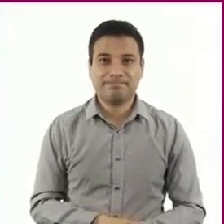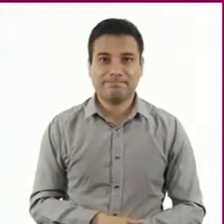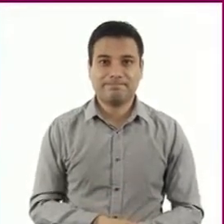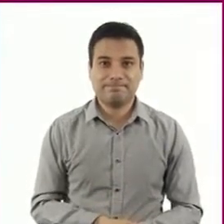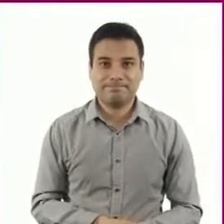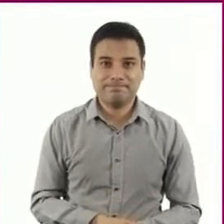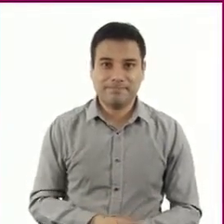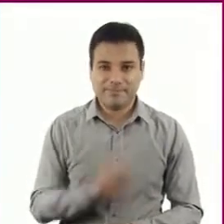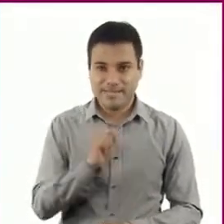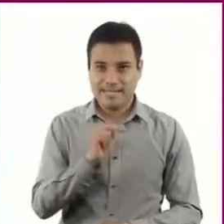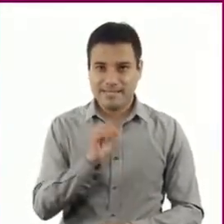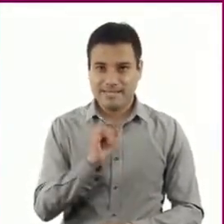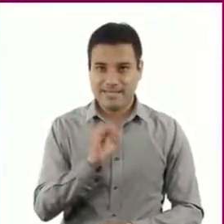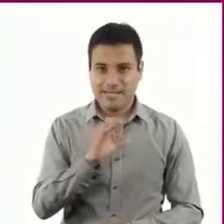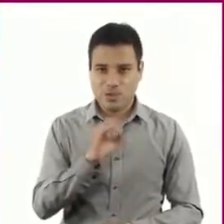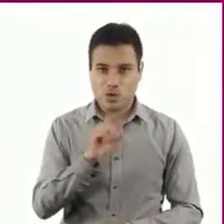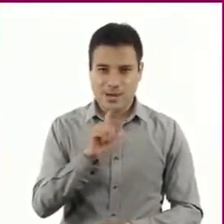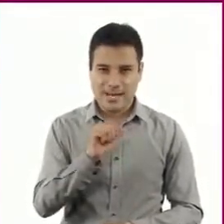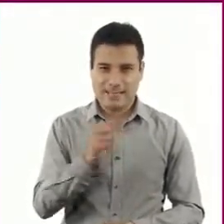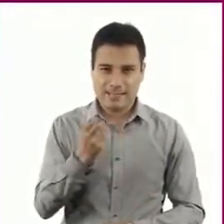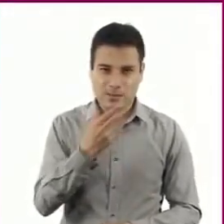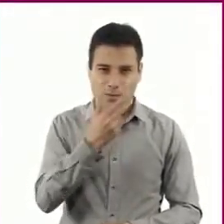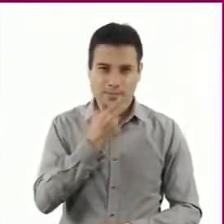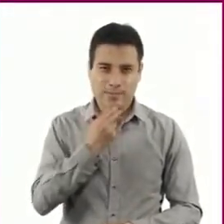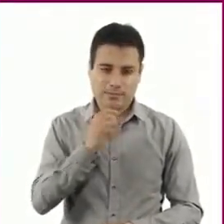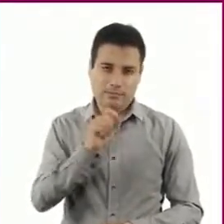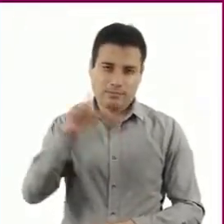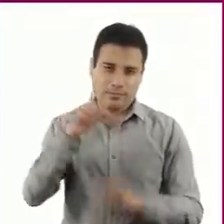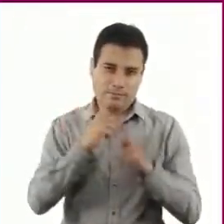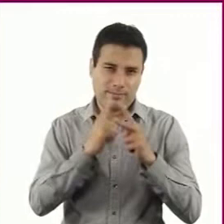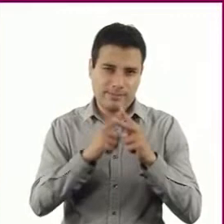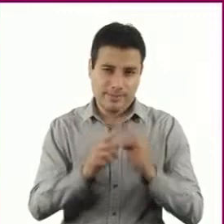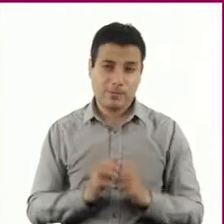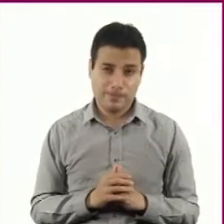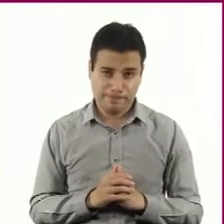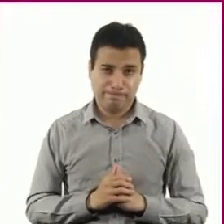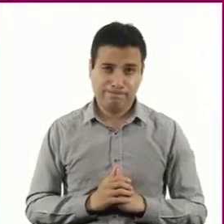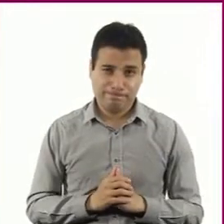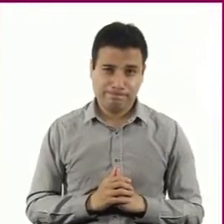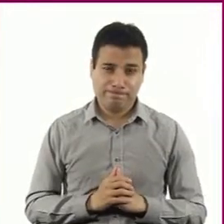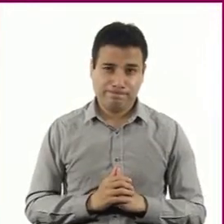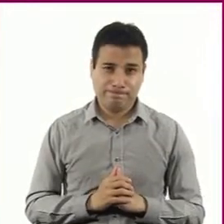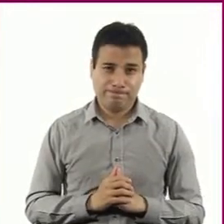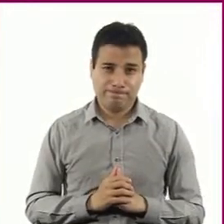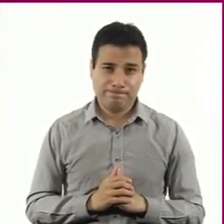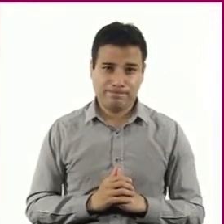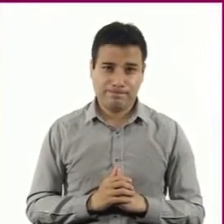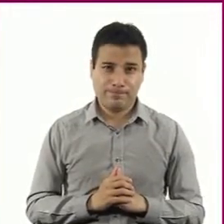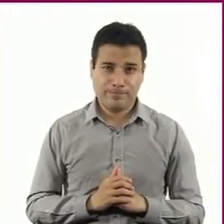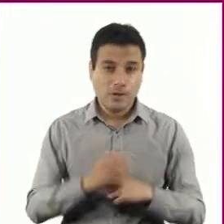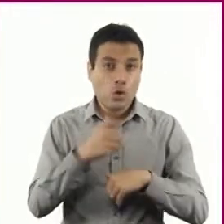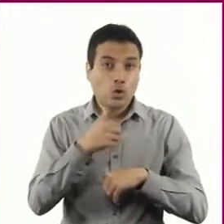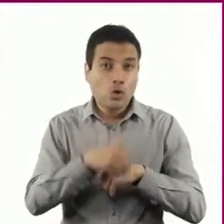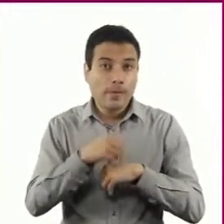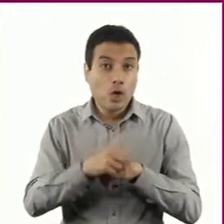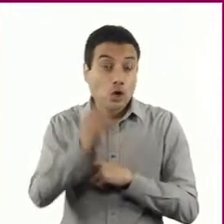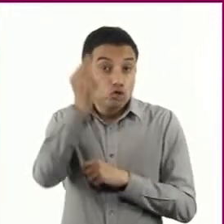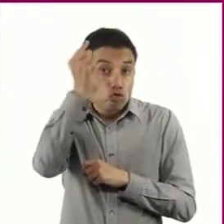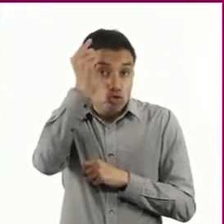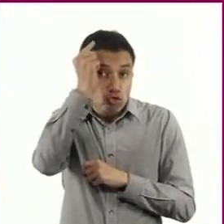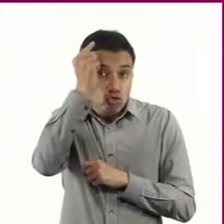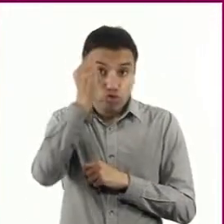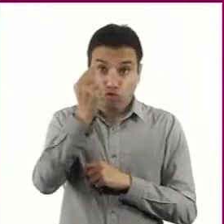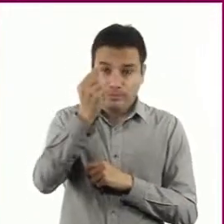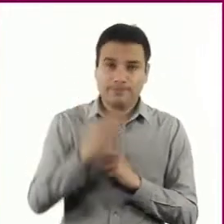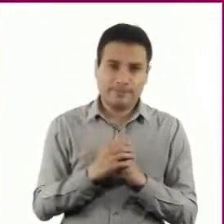Nicolas Chuquet fue sin duda un matemático adelantado a su época. Las potencias son una manera simplificada